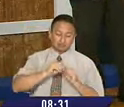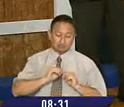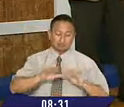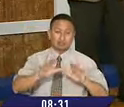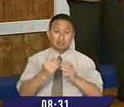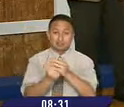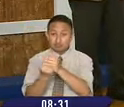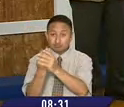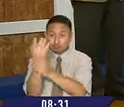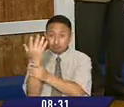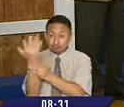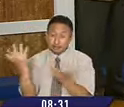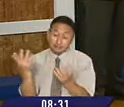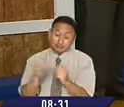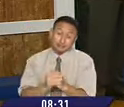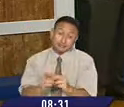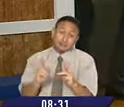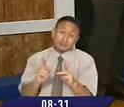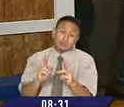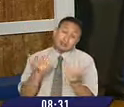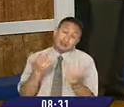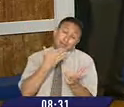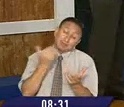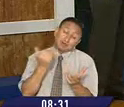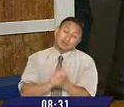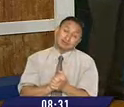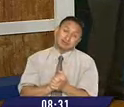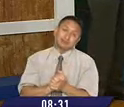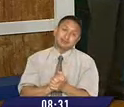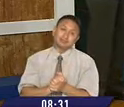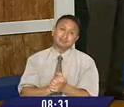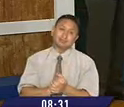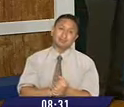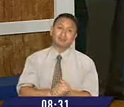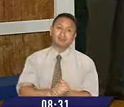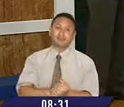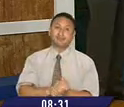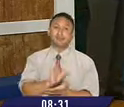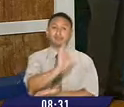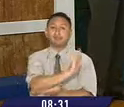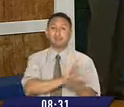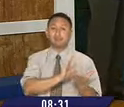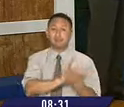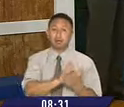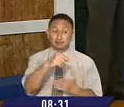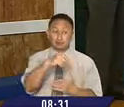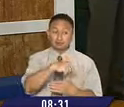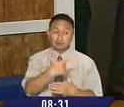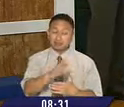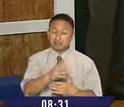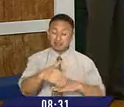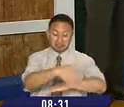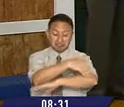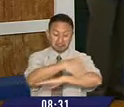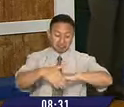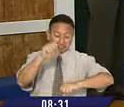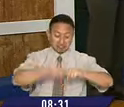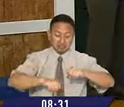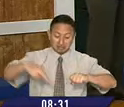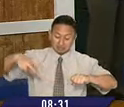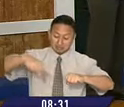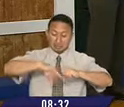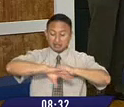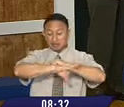llama, en la cual esperemos mejores días. Inseguridad, barrio el cual no tiene vías adecuadas, no hay aceras,